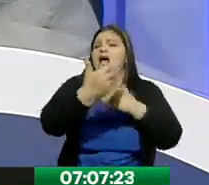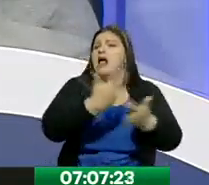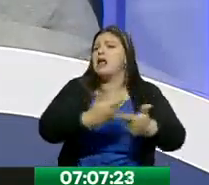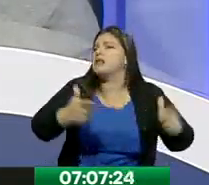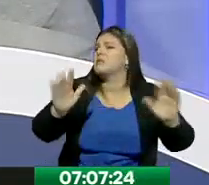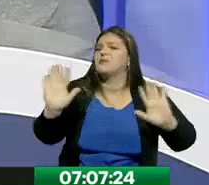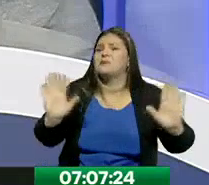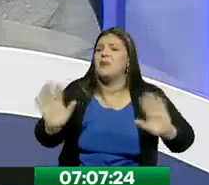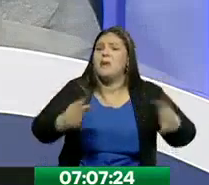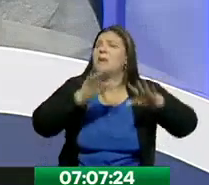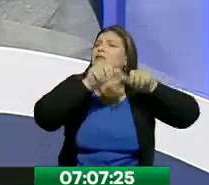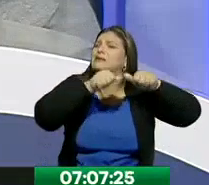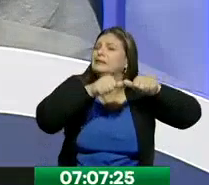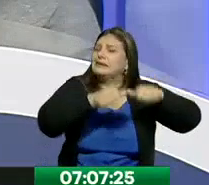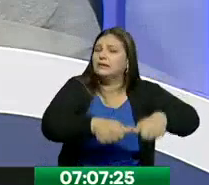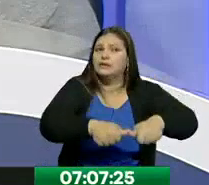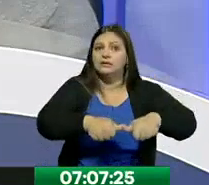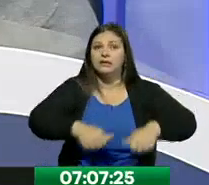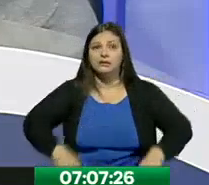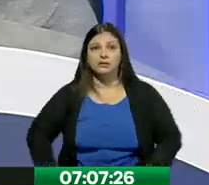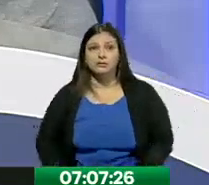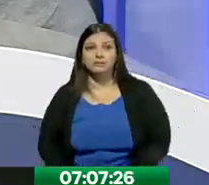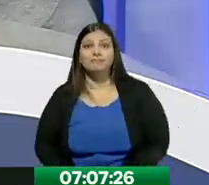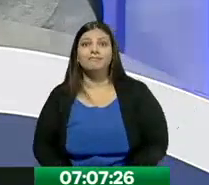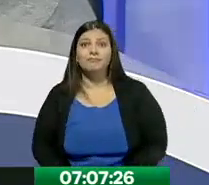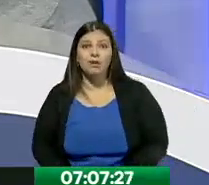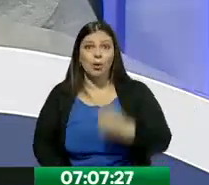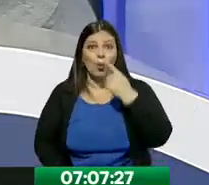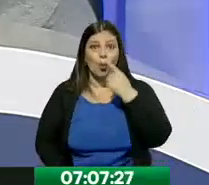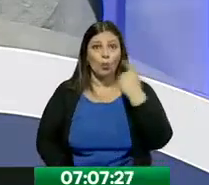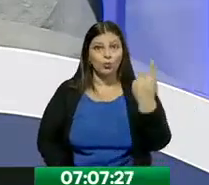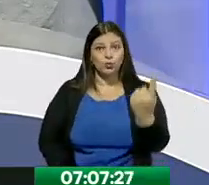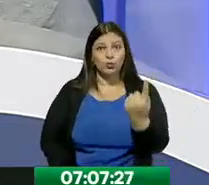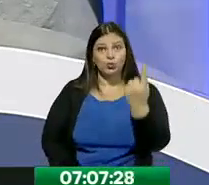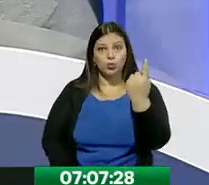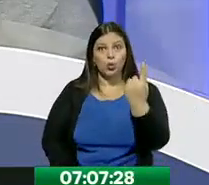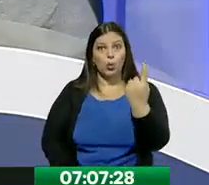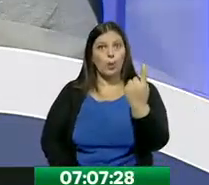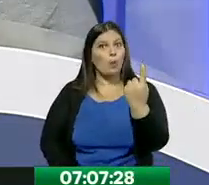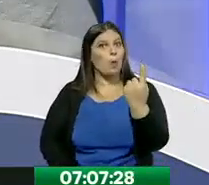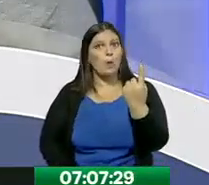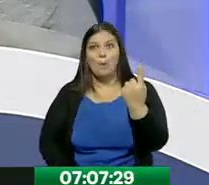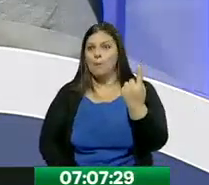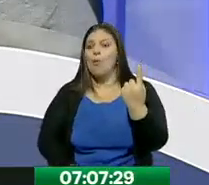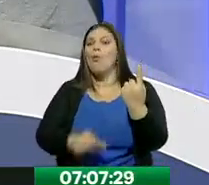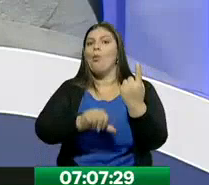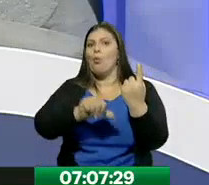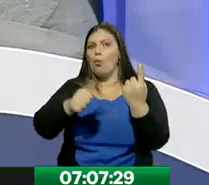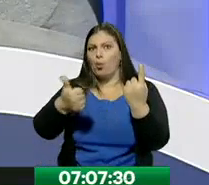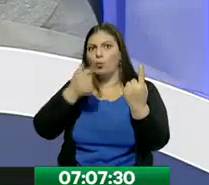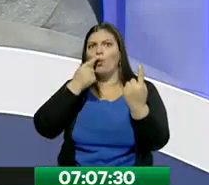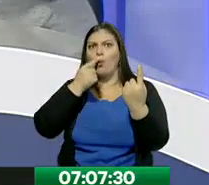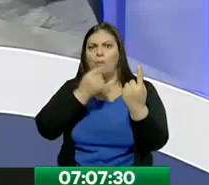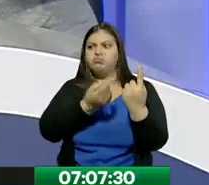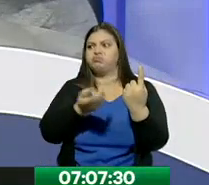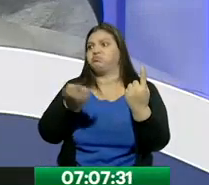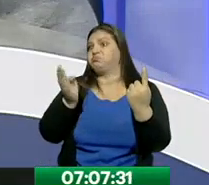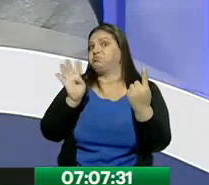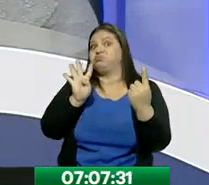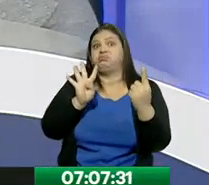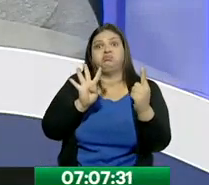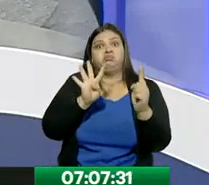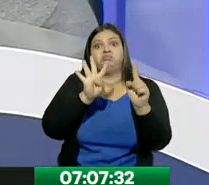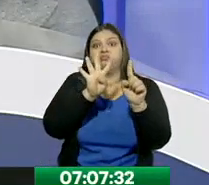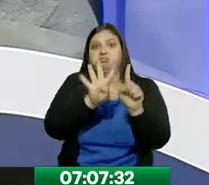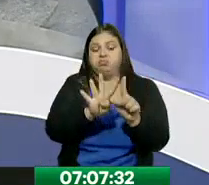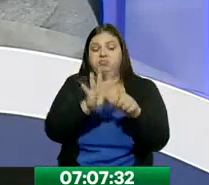de los presuntos autores intelectuales. Ya está el presunto autor material, pero también deben haber otras personas que